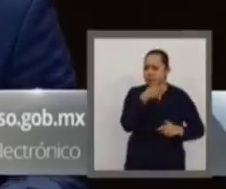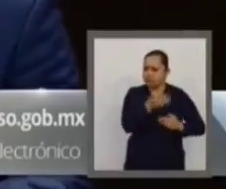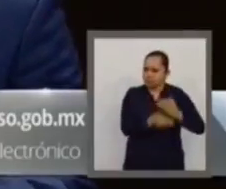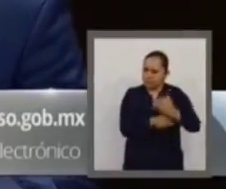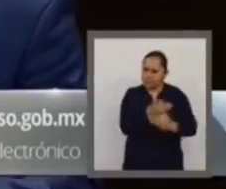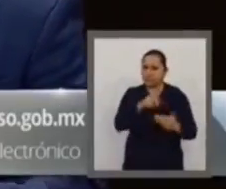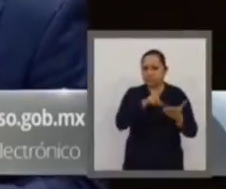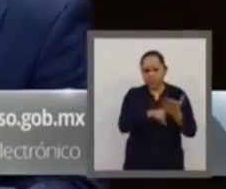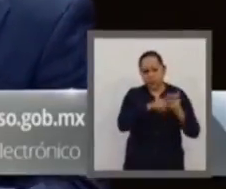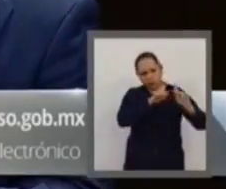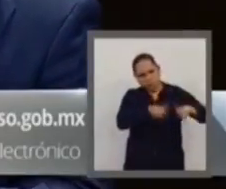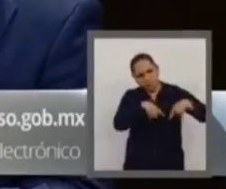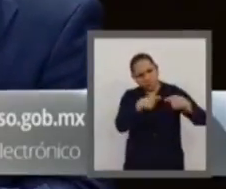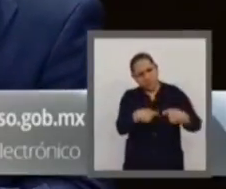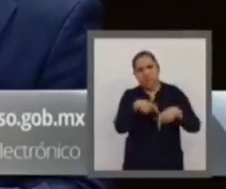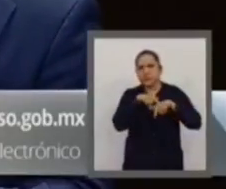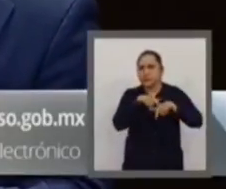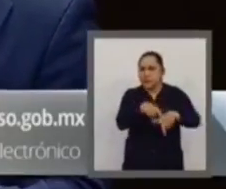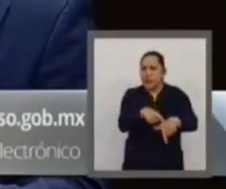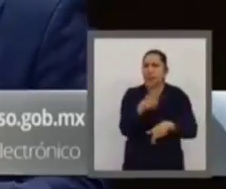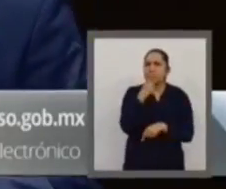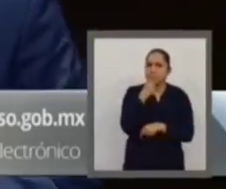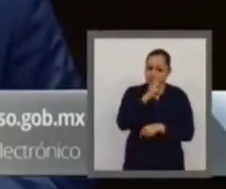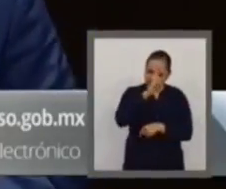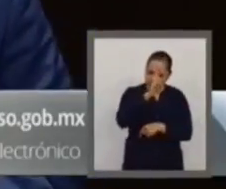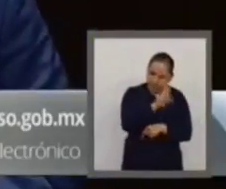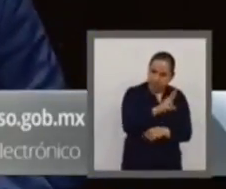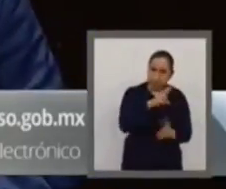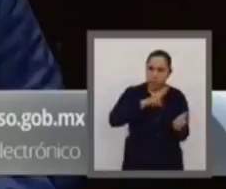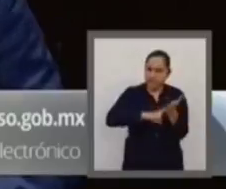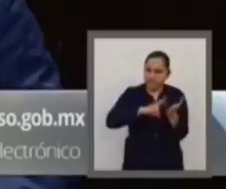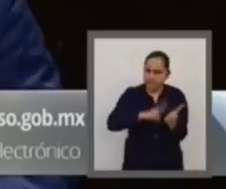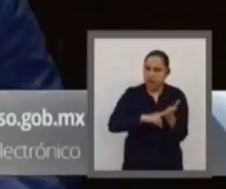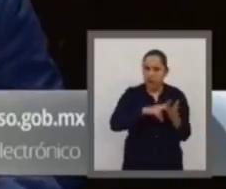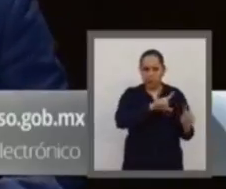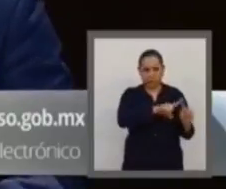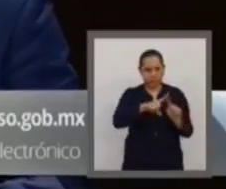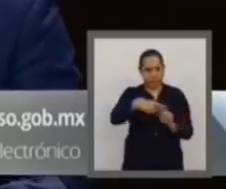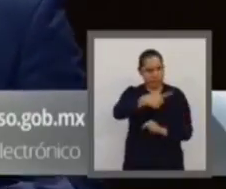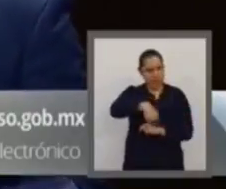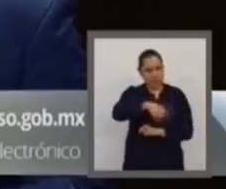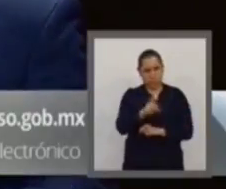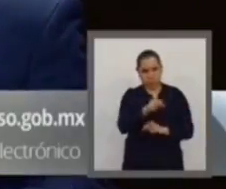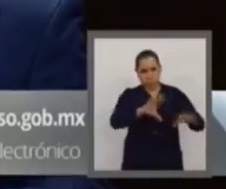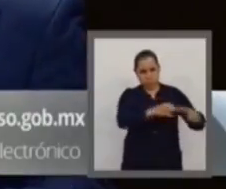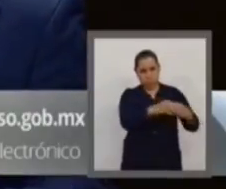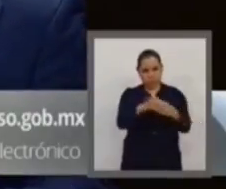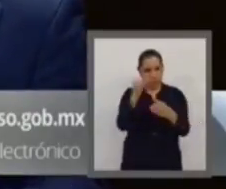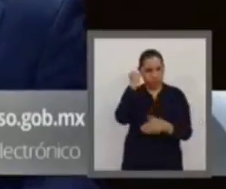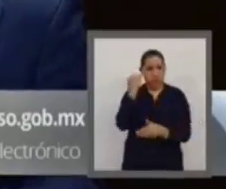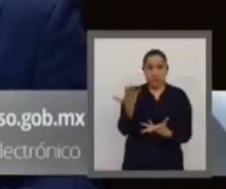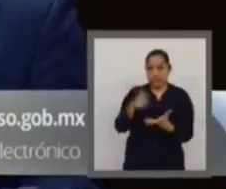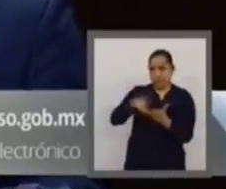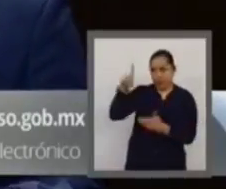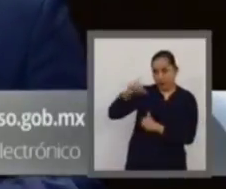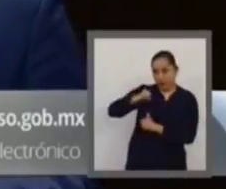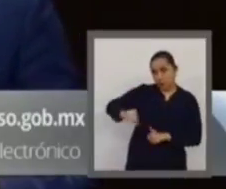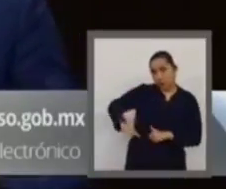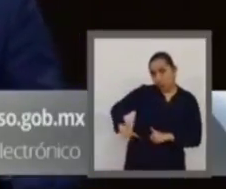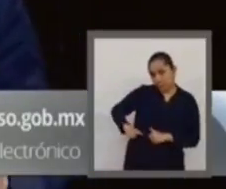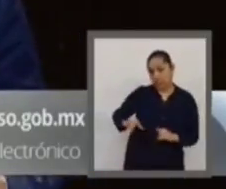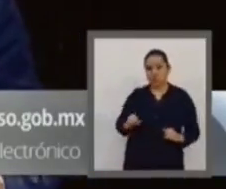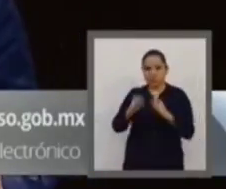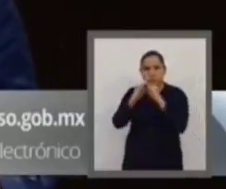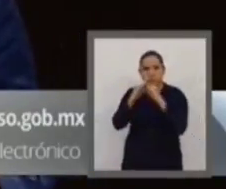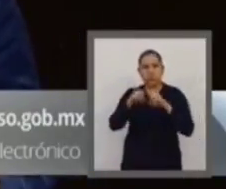deben dar en la construcción de una relación de dignidad y respeto hacia los pueblos indígenas, sustentada en la inclusión,